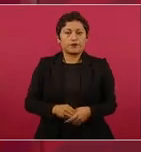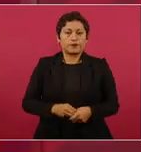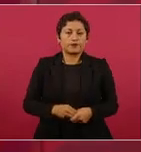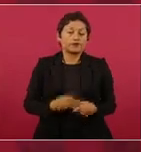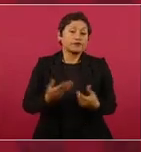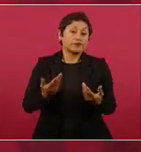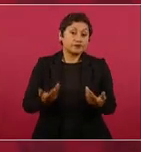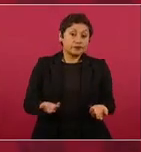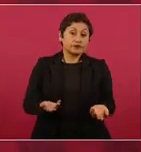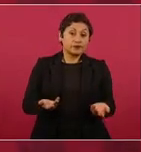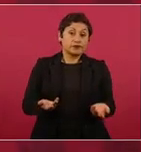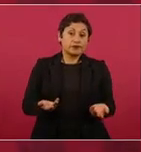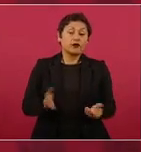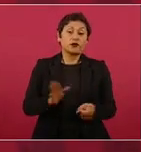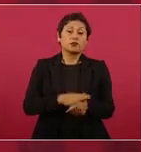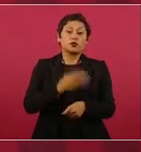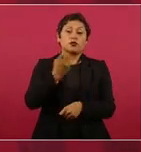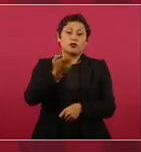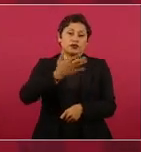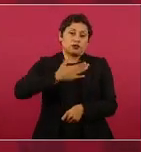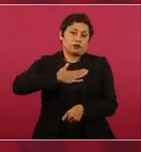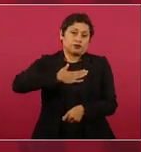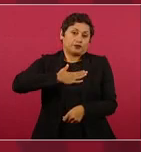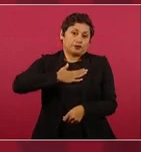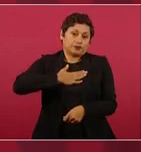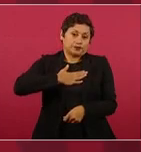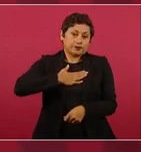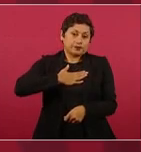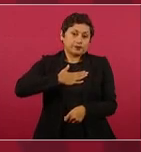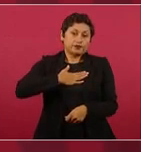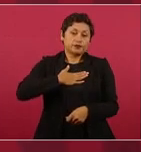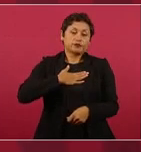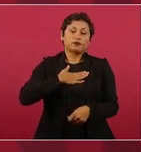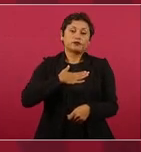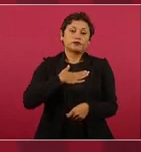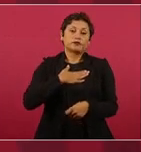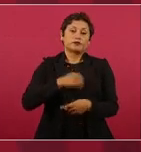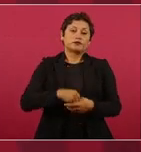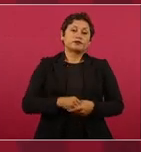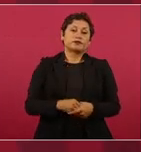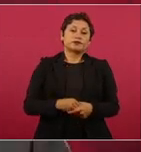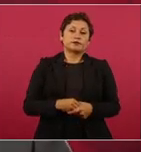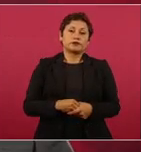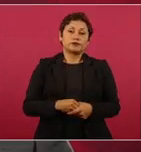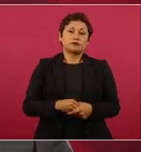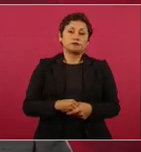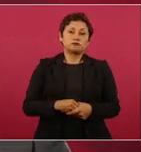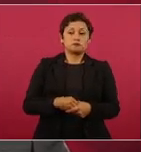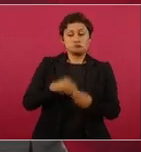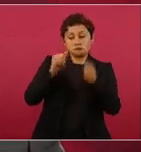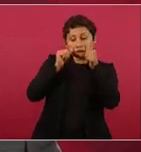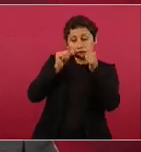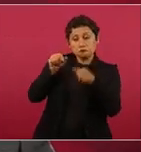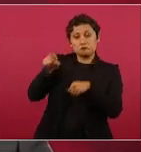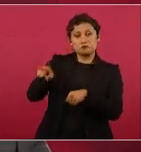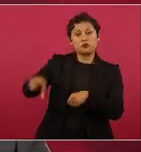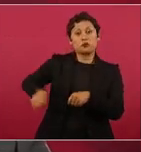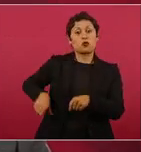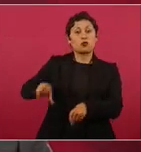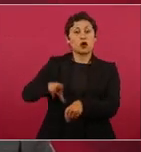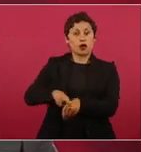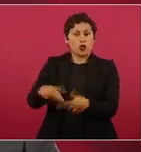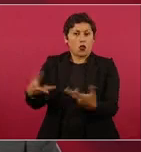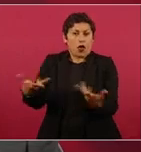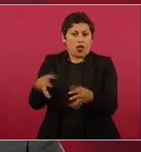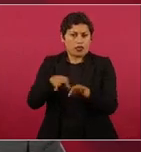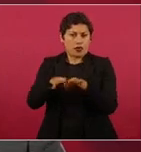Entonces, considero que ha actuado bien el gobernador